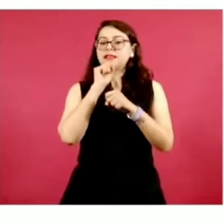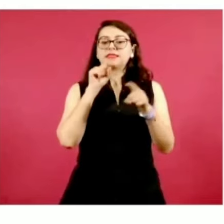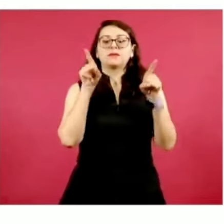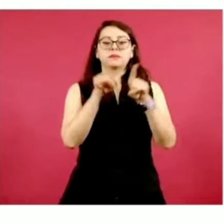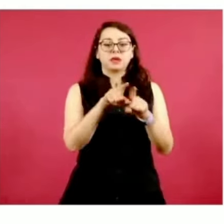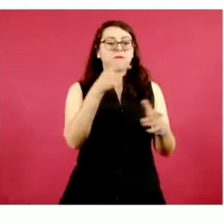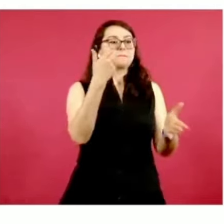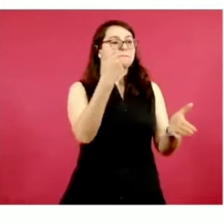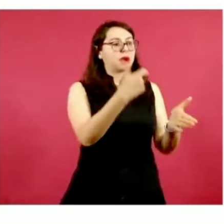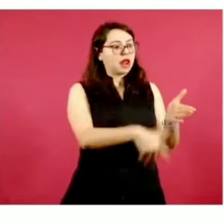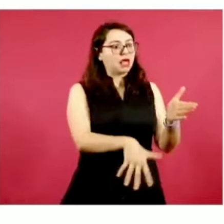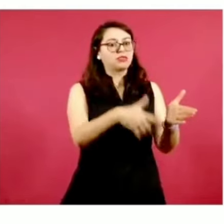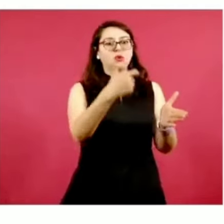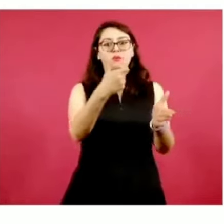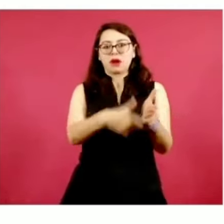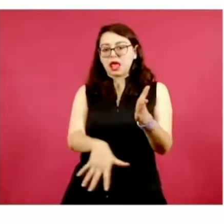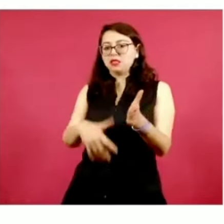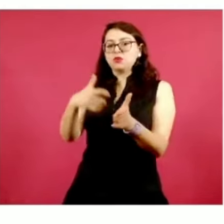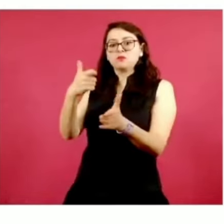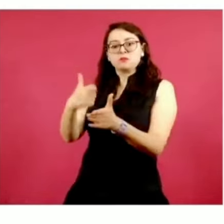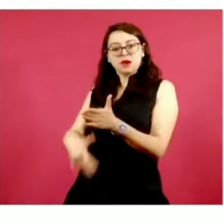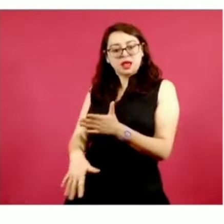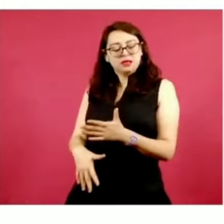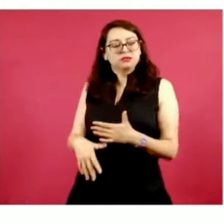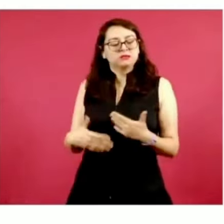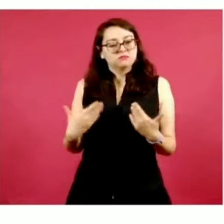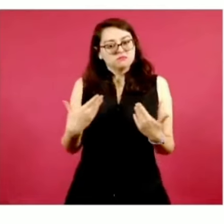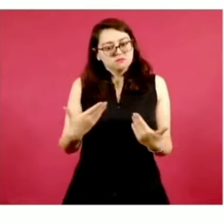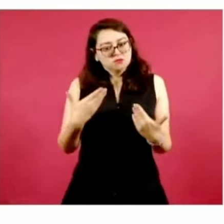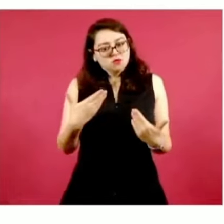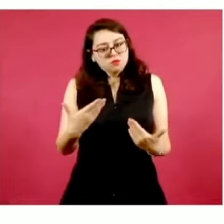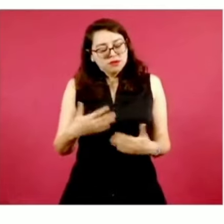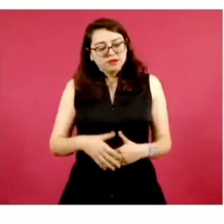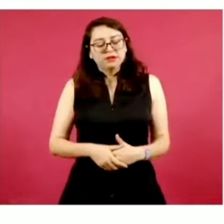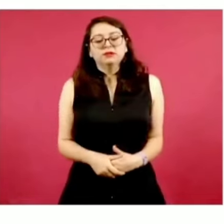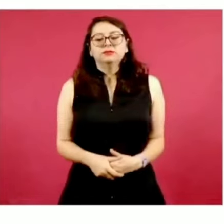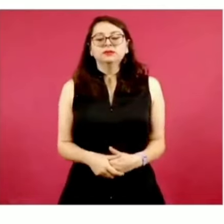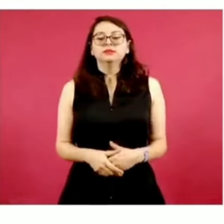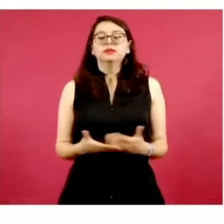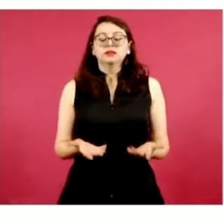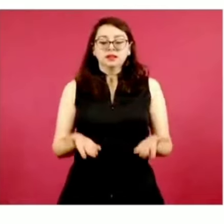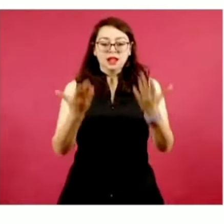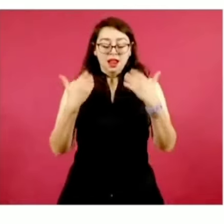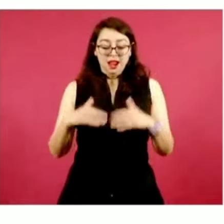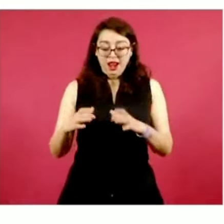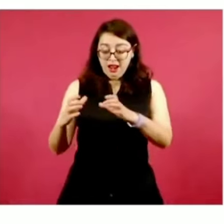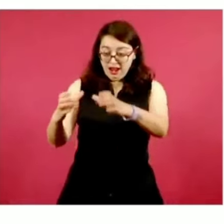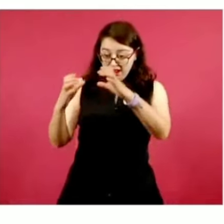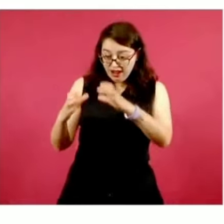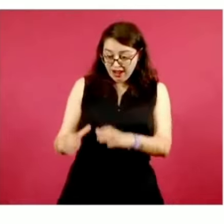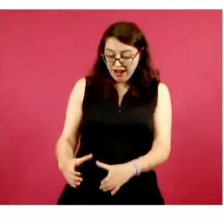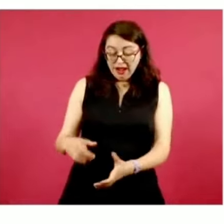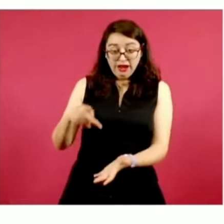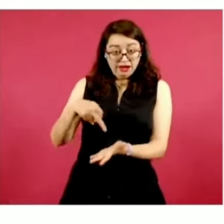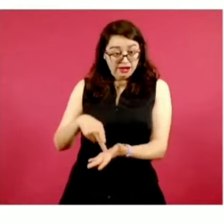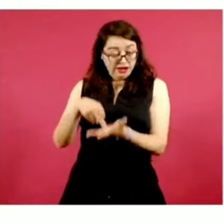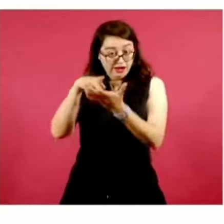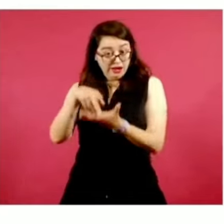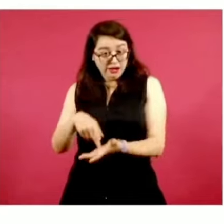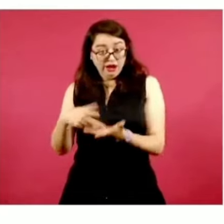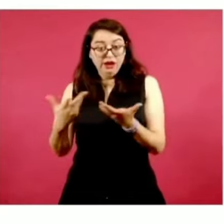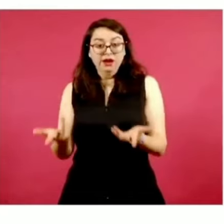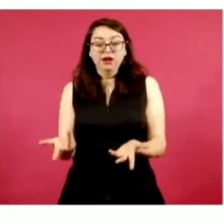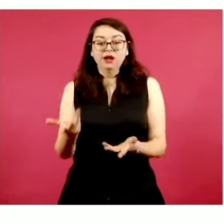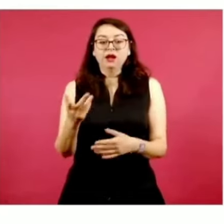dando precios por debajo de sus máximos regionales y en el caso del gas en cilindros por kilo empresas como gas de